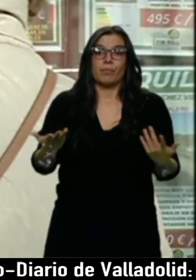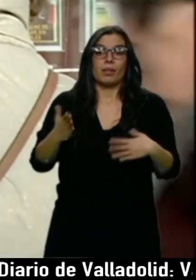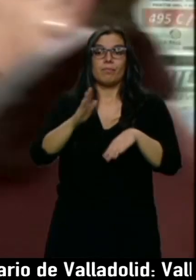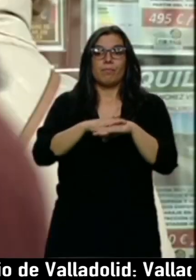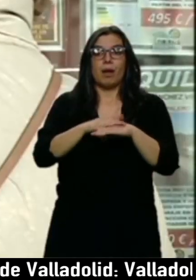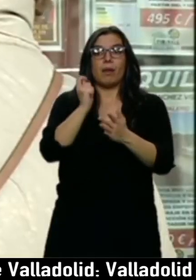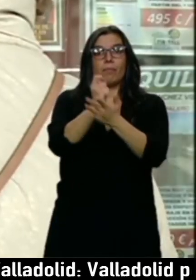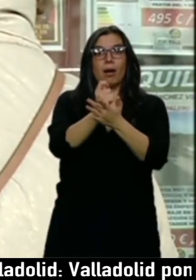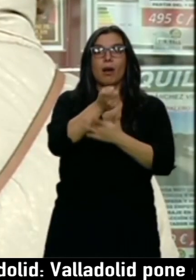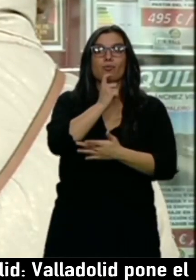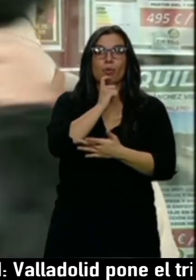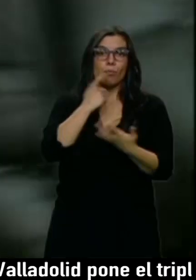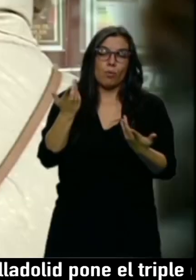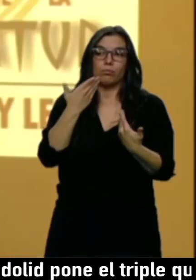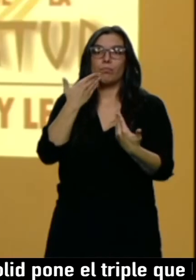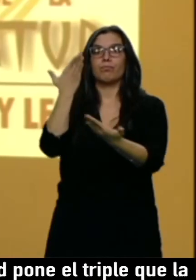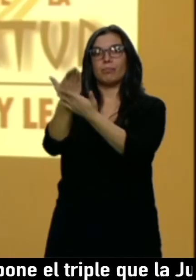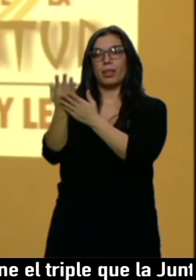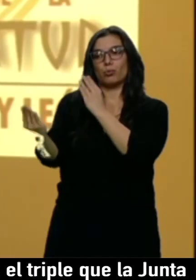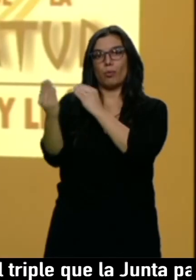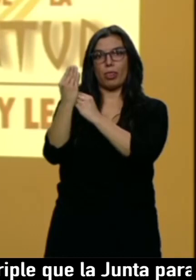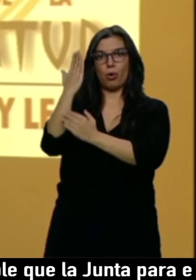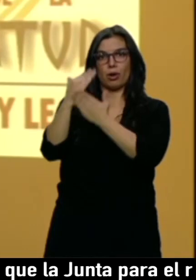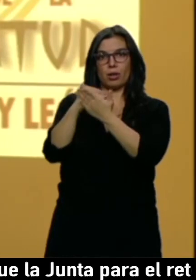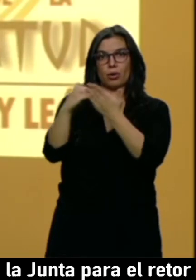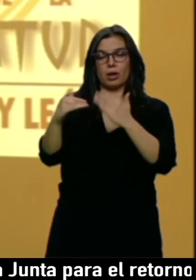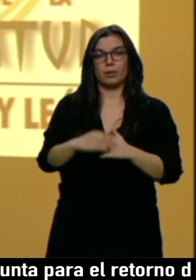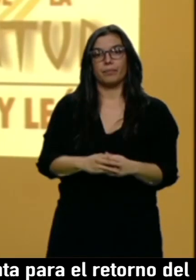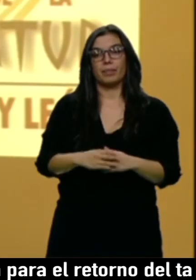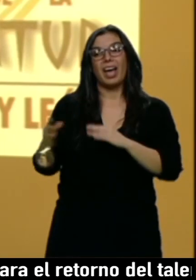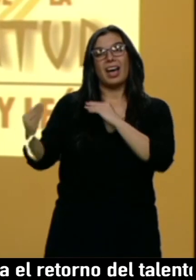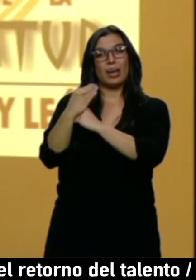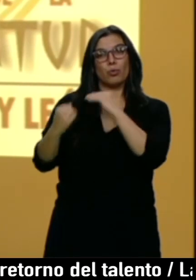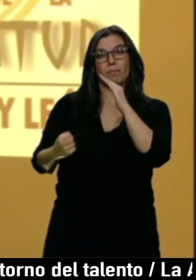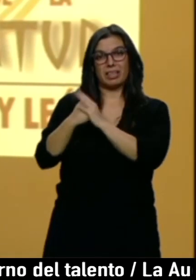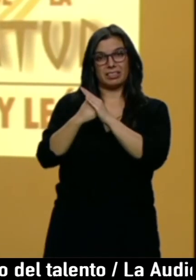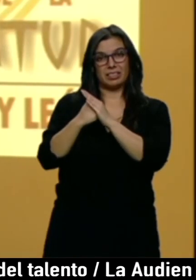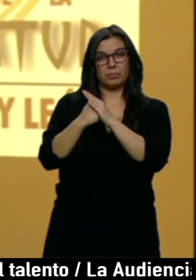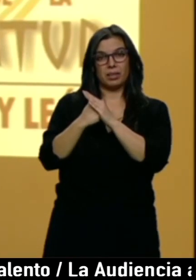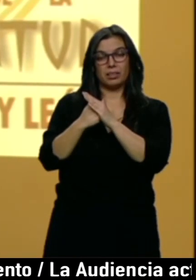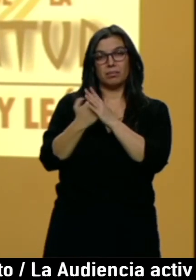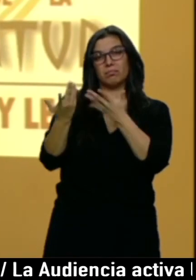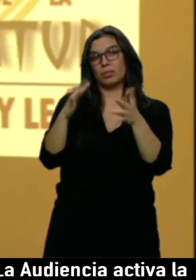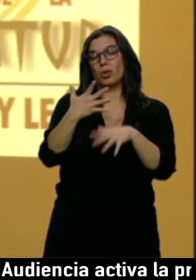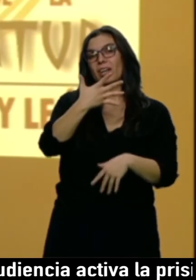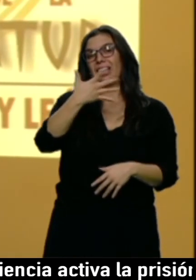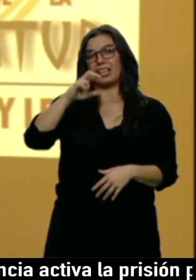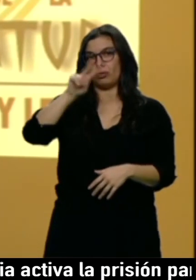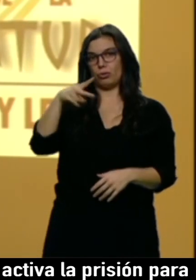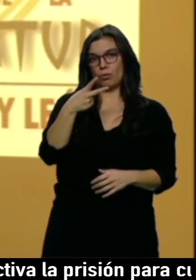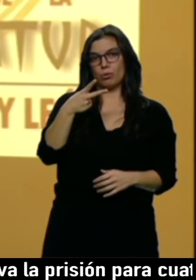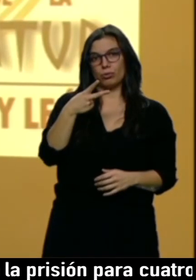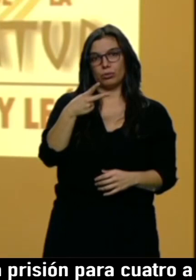a las subvenciones regionales. La ayuda máxima, son unos 500 euros.